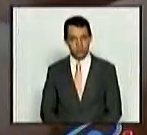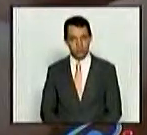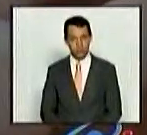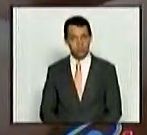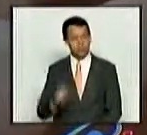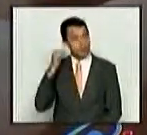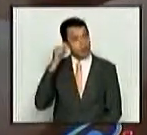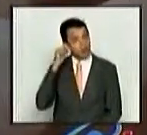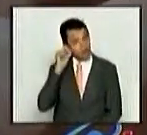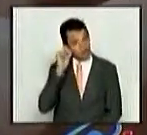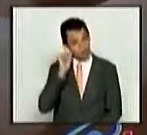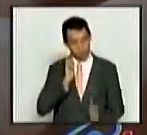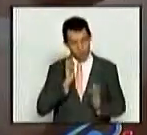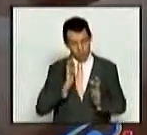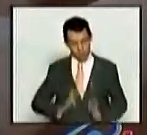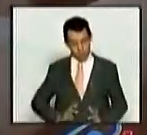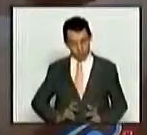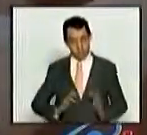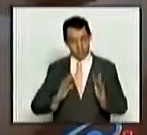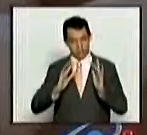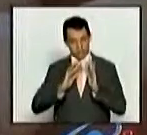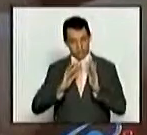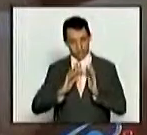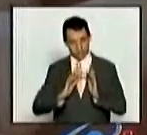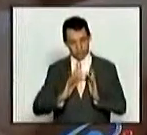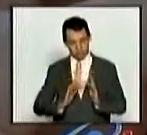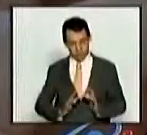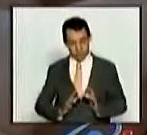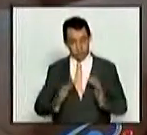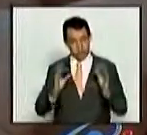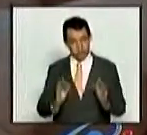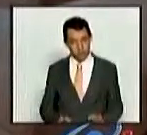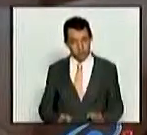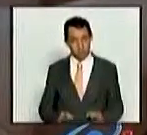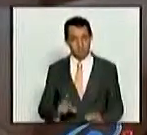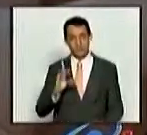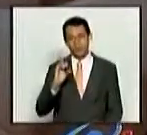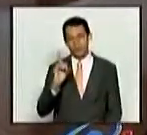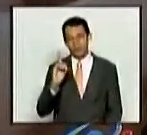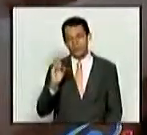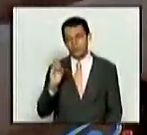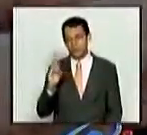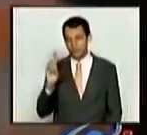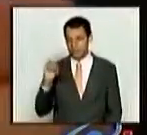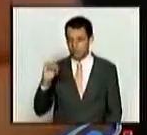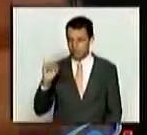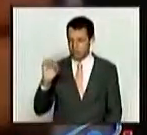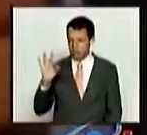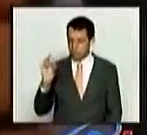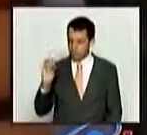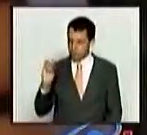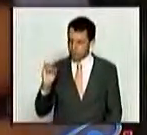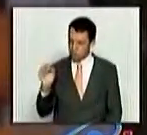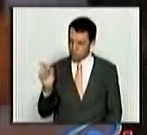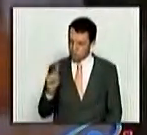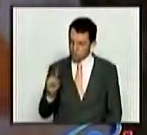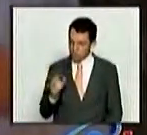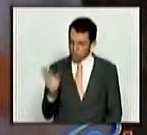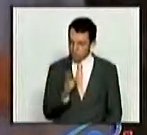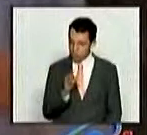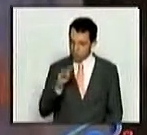Recuerden que el organismo son canales. Esto en medicina se llama dermatomas, metámeras. Es decir, que